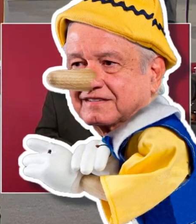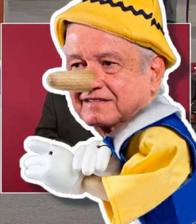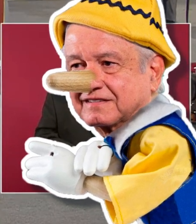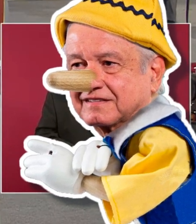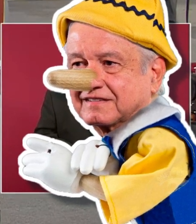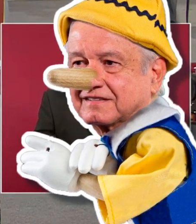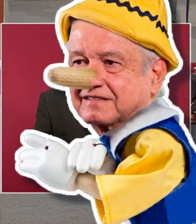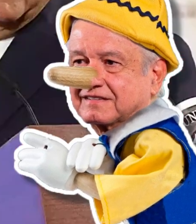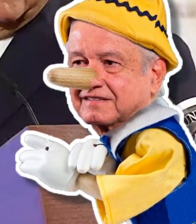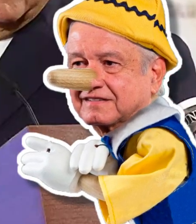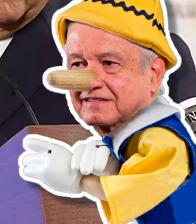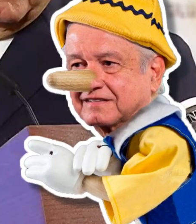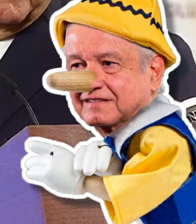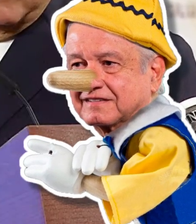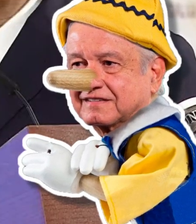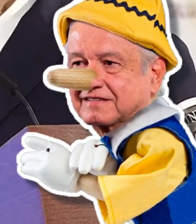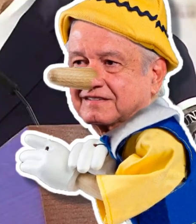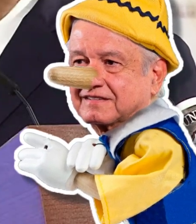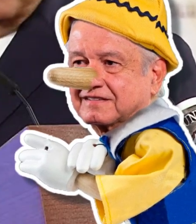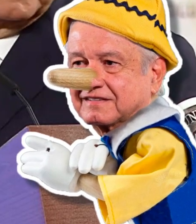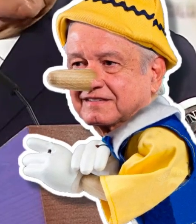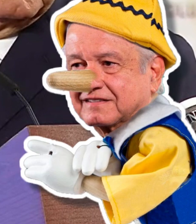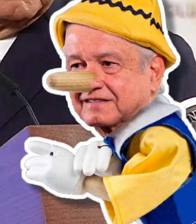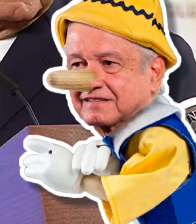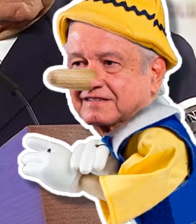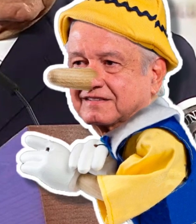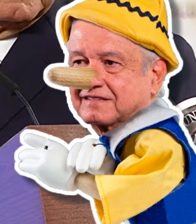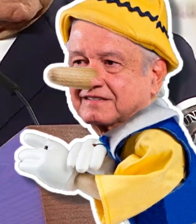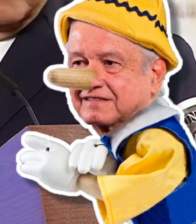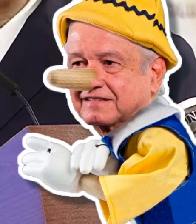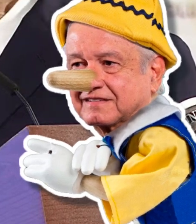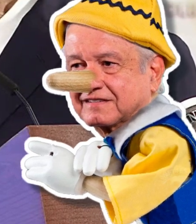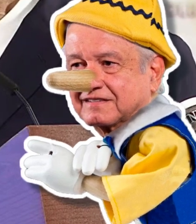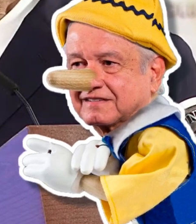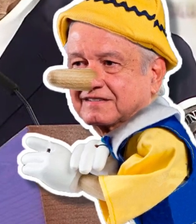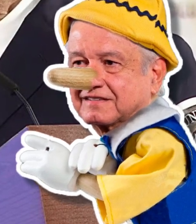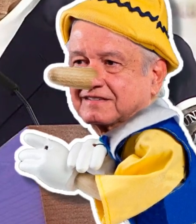No compro dólares. No compro dólares. Compro departamentos.